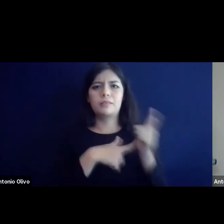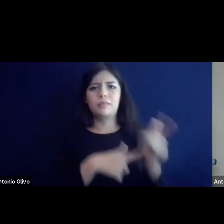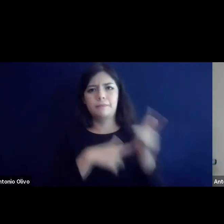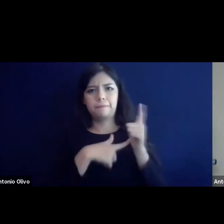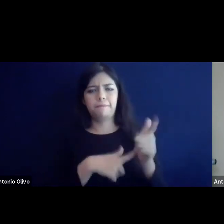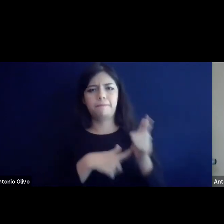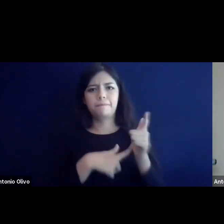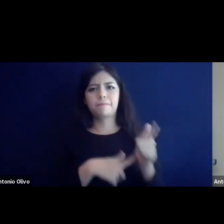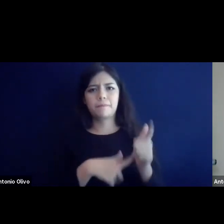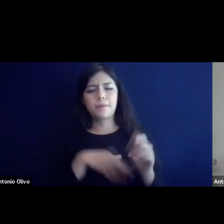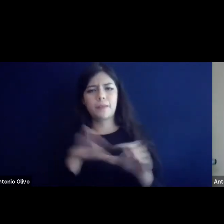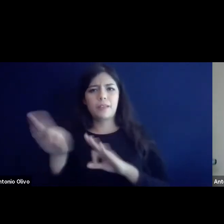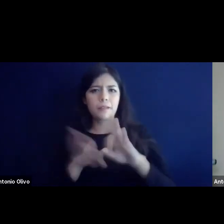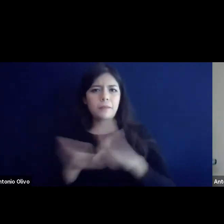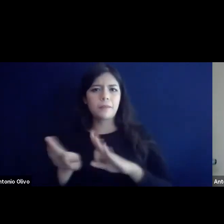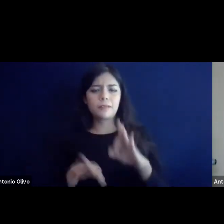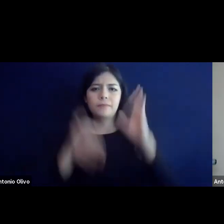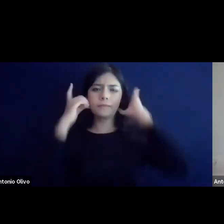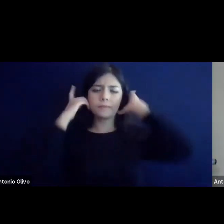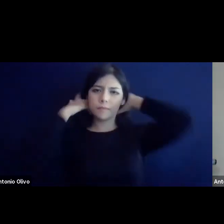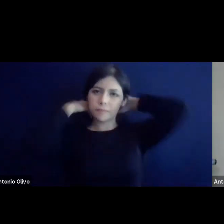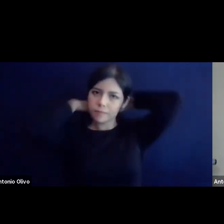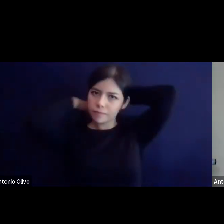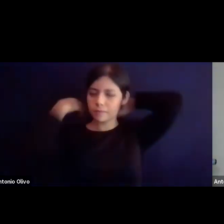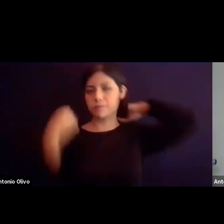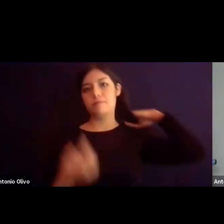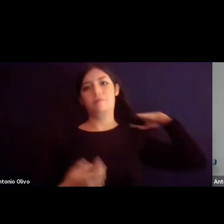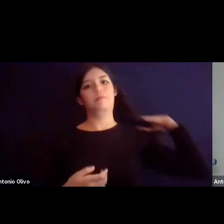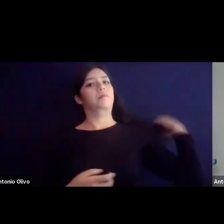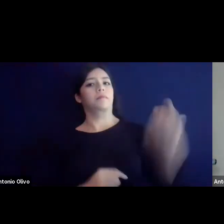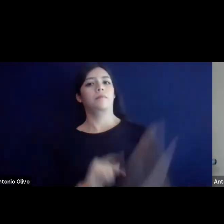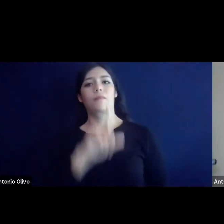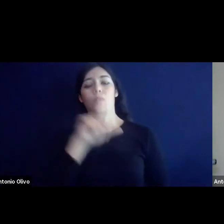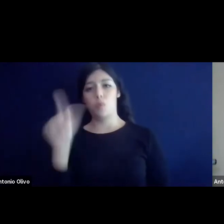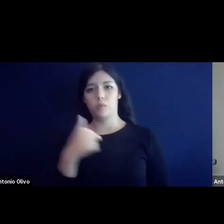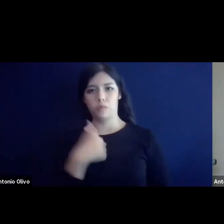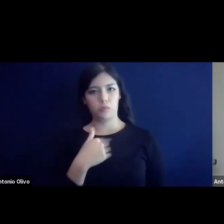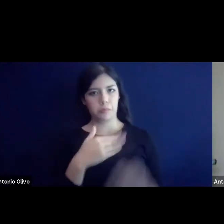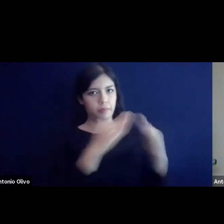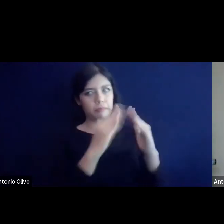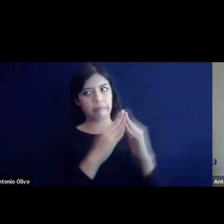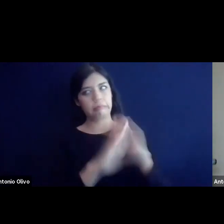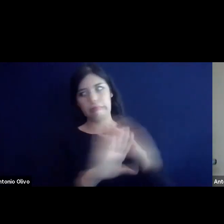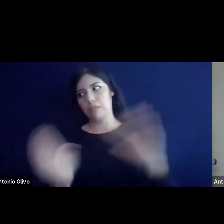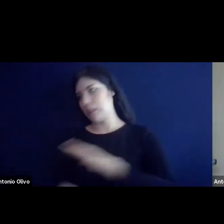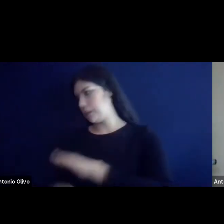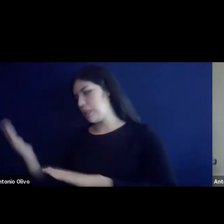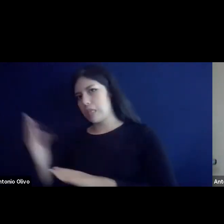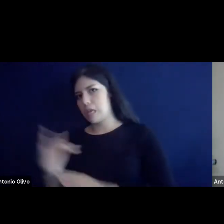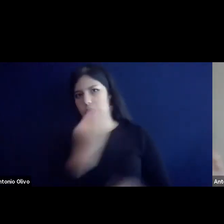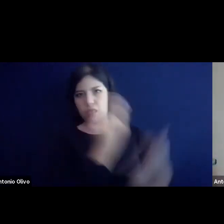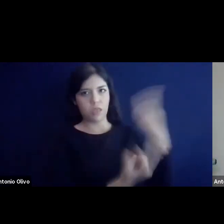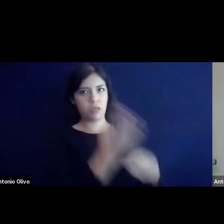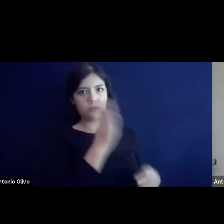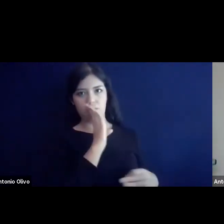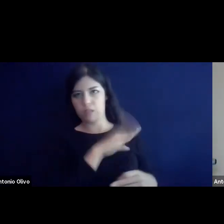de cuentas, ¿qué es lo que pasa cuando yo decido por qué me salí de mi casa? porque y